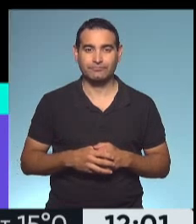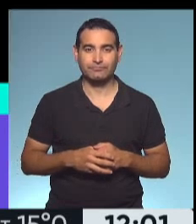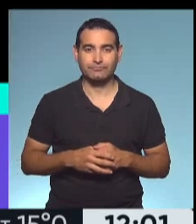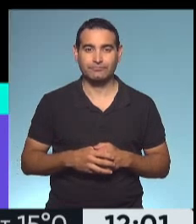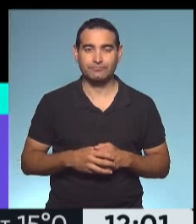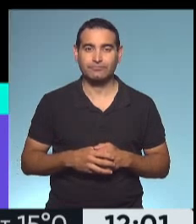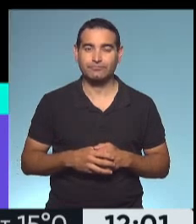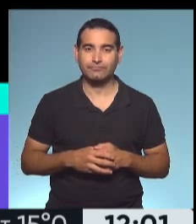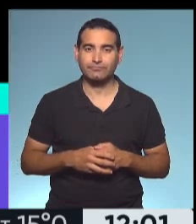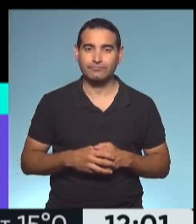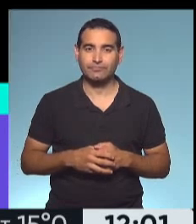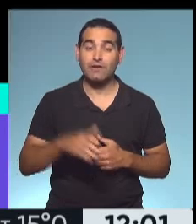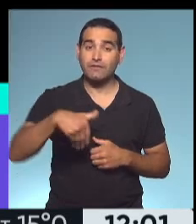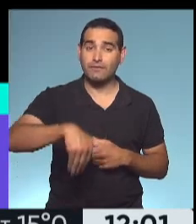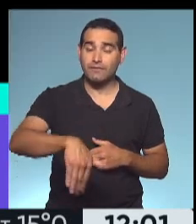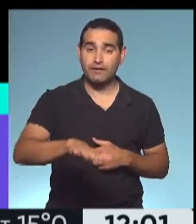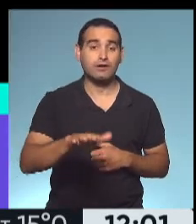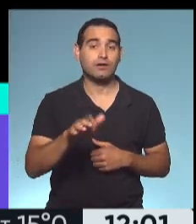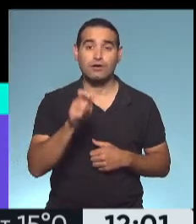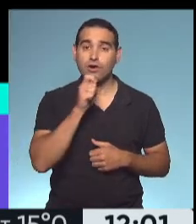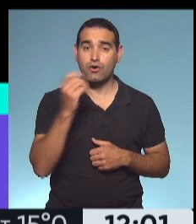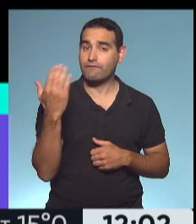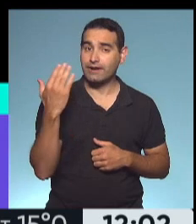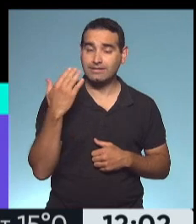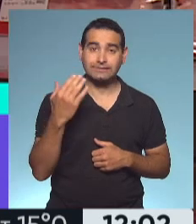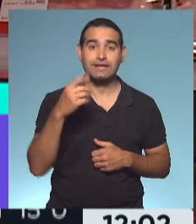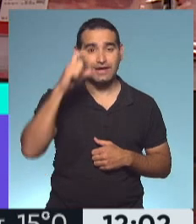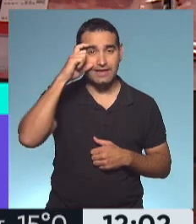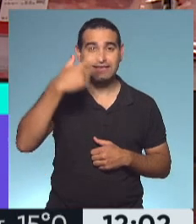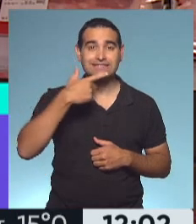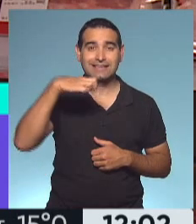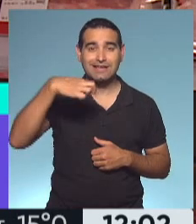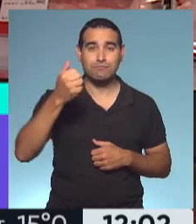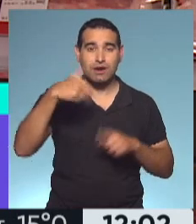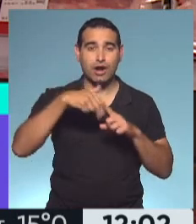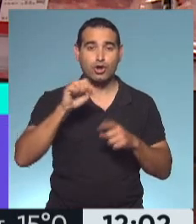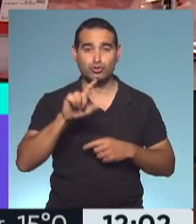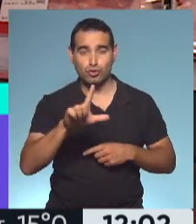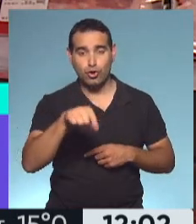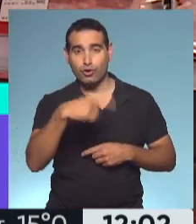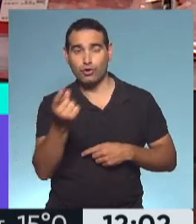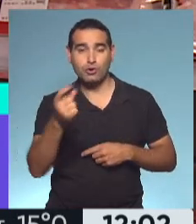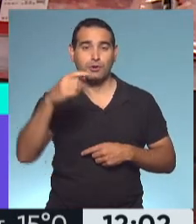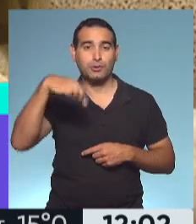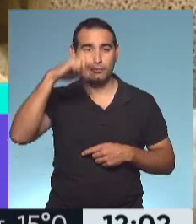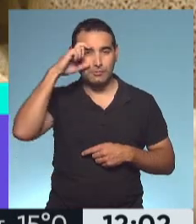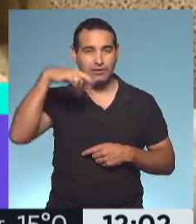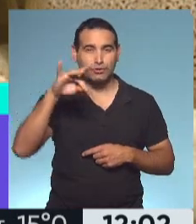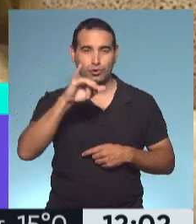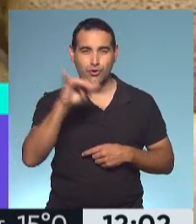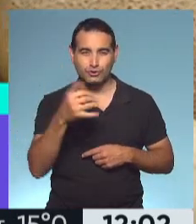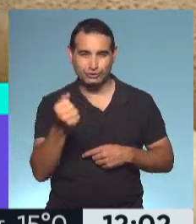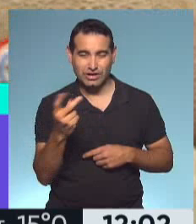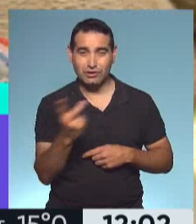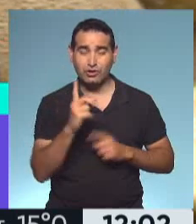En minutos nada más, una conferencia de prensa, no solamente Paula Español, la secretaria de Comercio, también Mayra Mendoza, y hombres y mujeres también